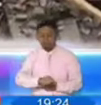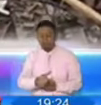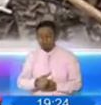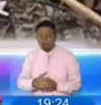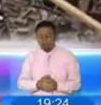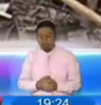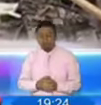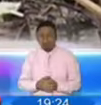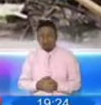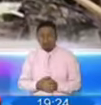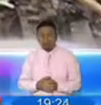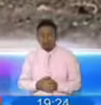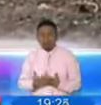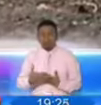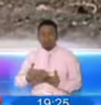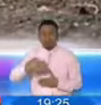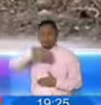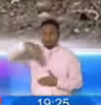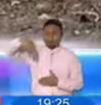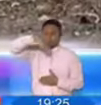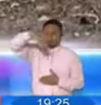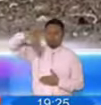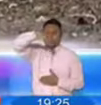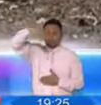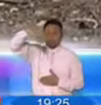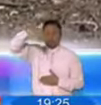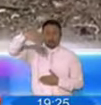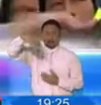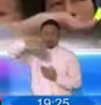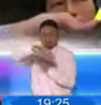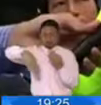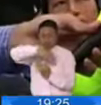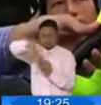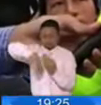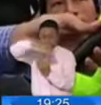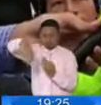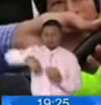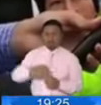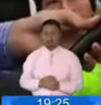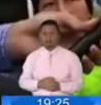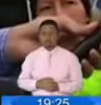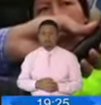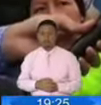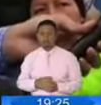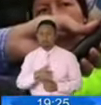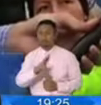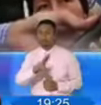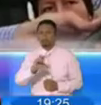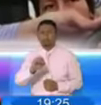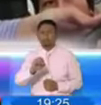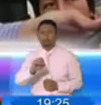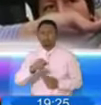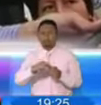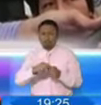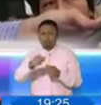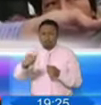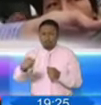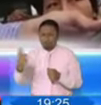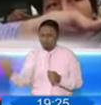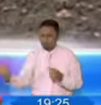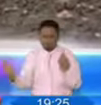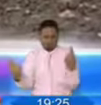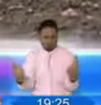totalmente envuelto con un plástico que se utiliza para embalar equipaje. Estaban a unos 20 metros de distancia del uno al